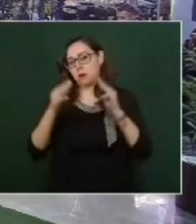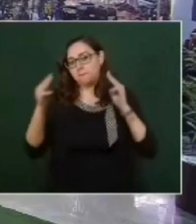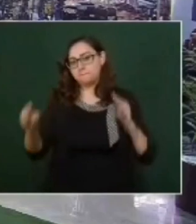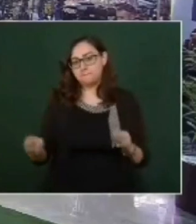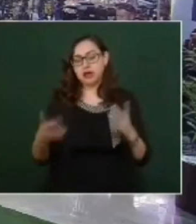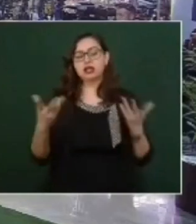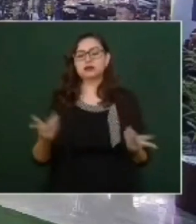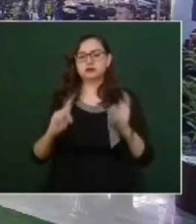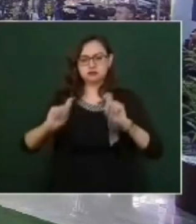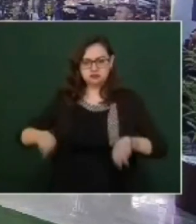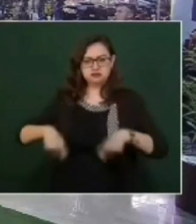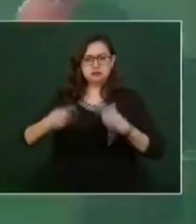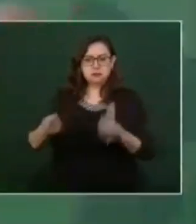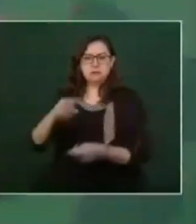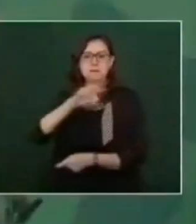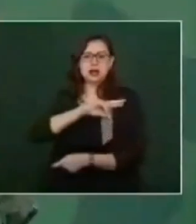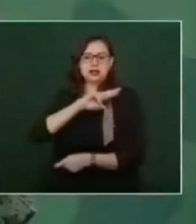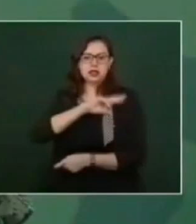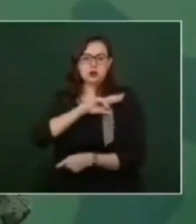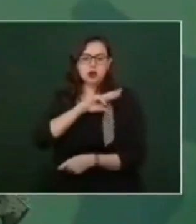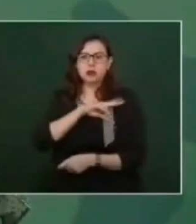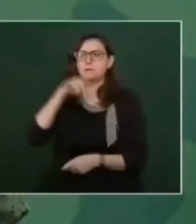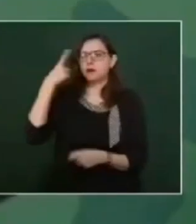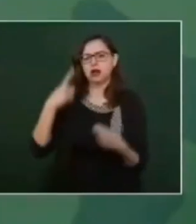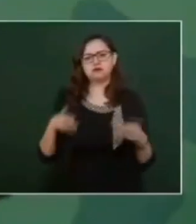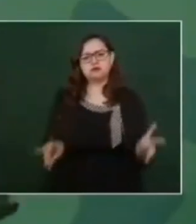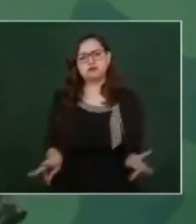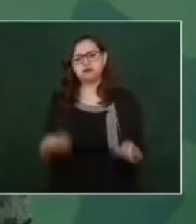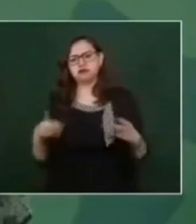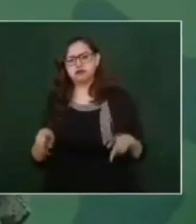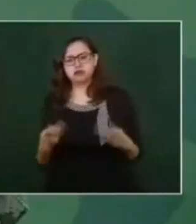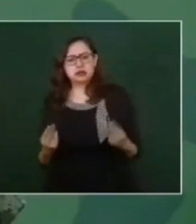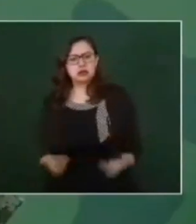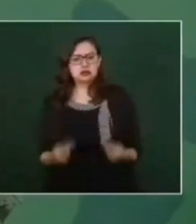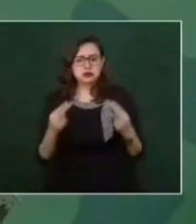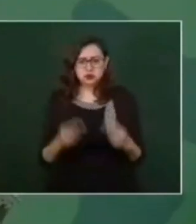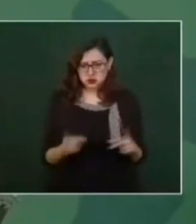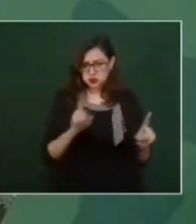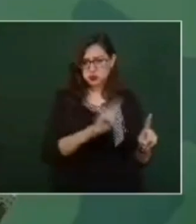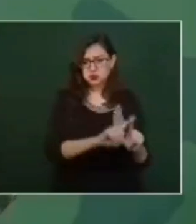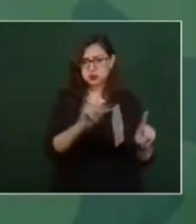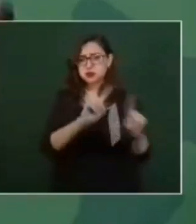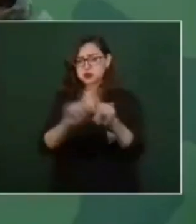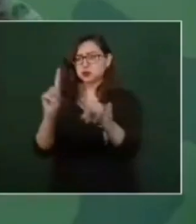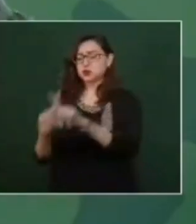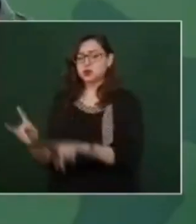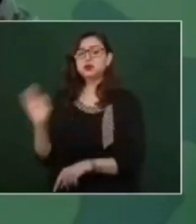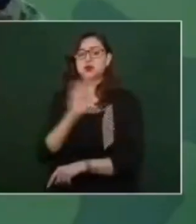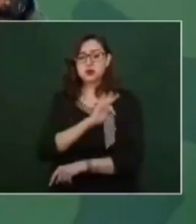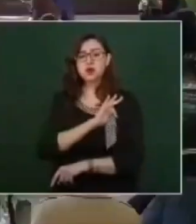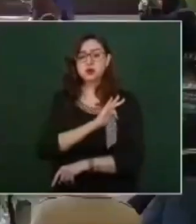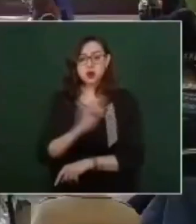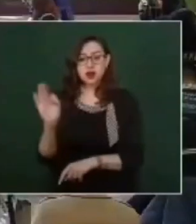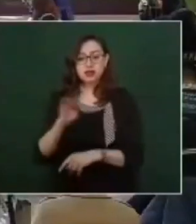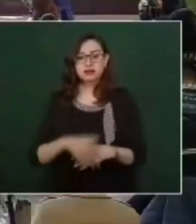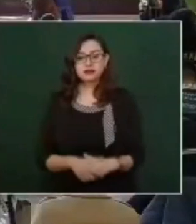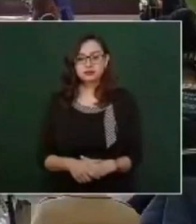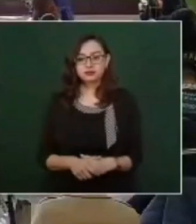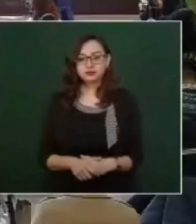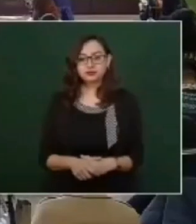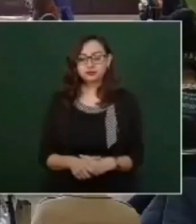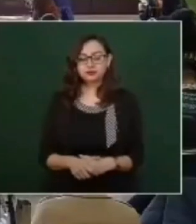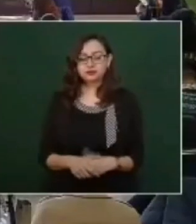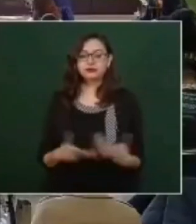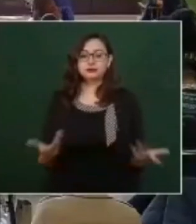está concesionando para que haya una gran diversidad de negocios para la atención del pasajero. Después de esta zona